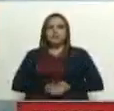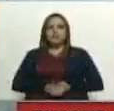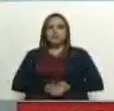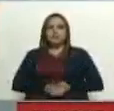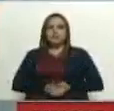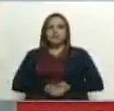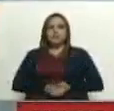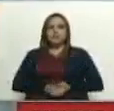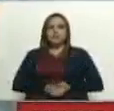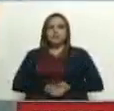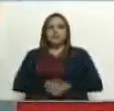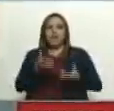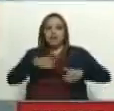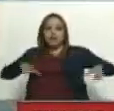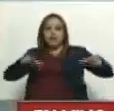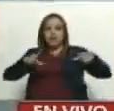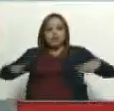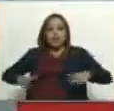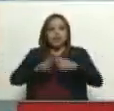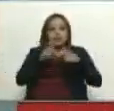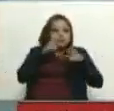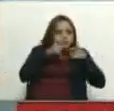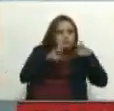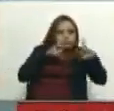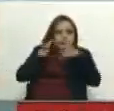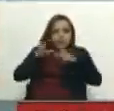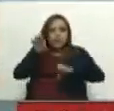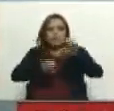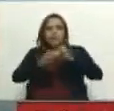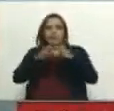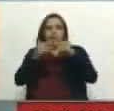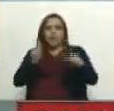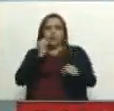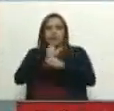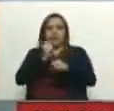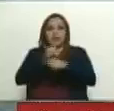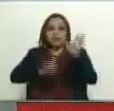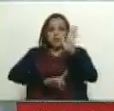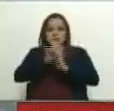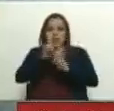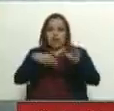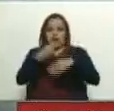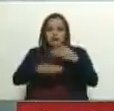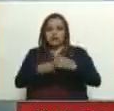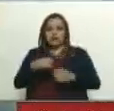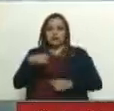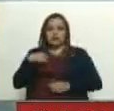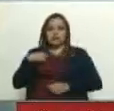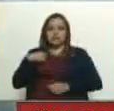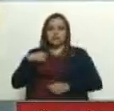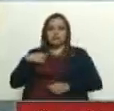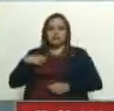en la sala situacional de monitoreo y seguimiento de todas las acciones que se van a emprender.